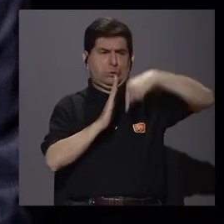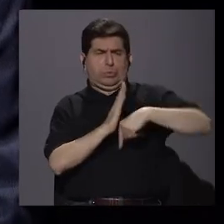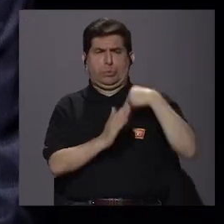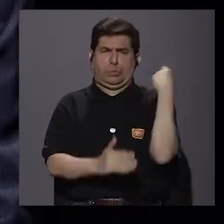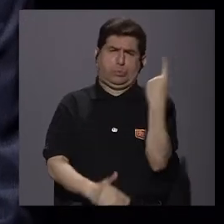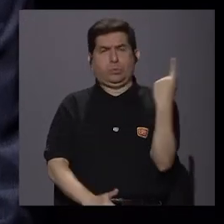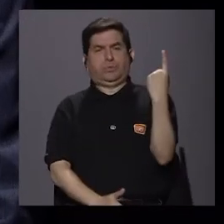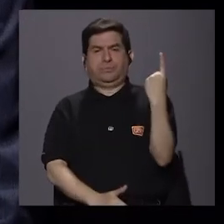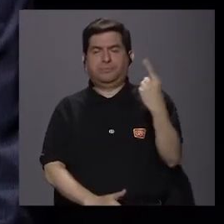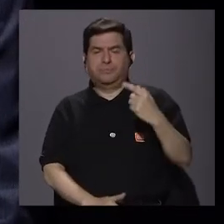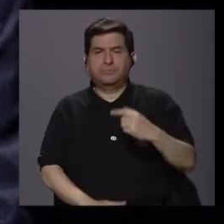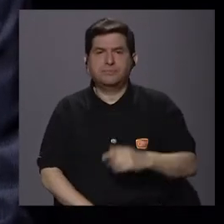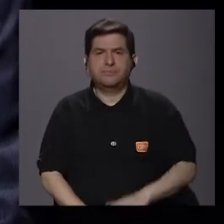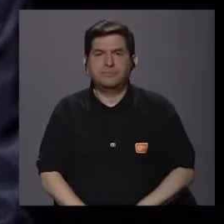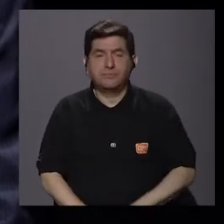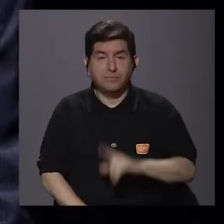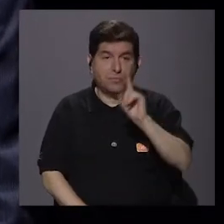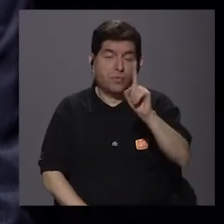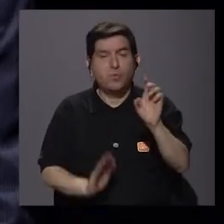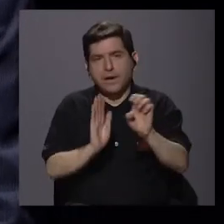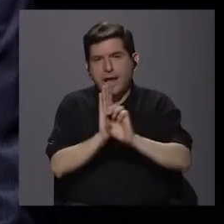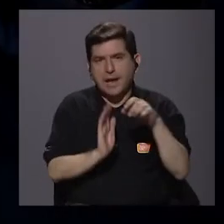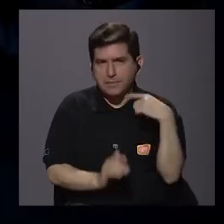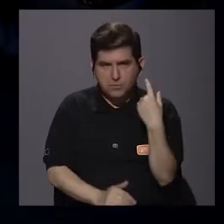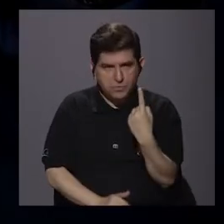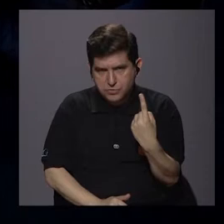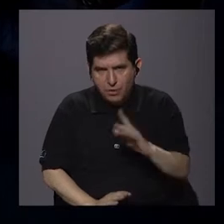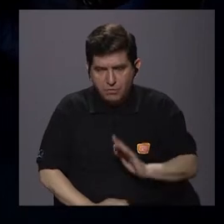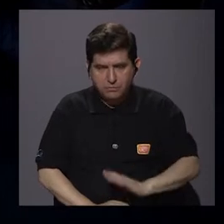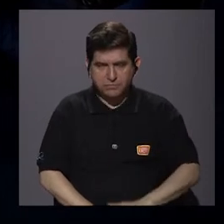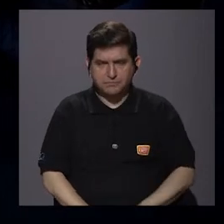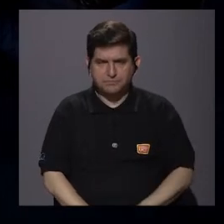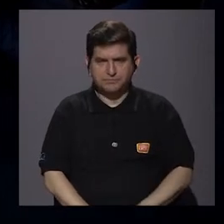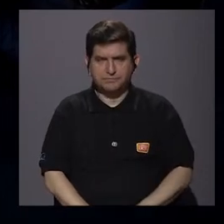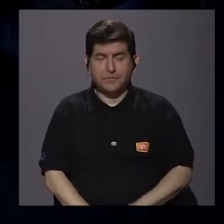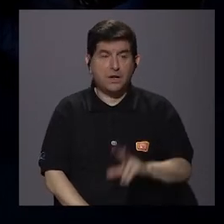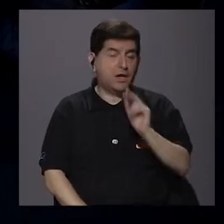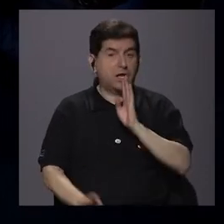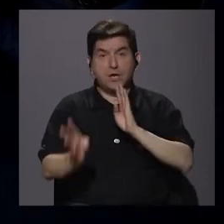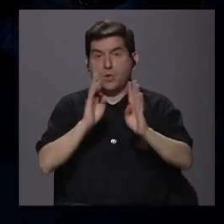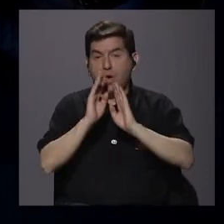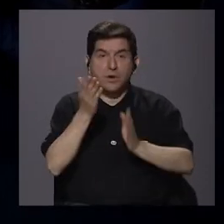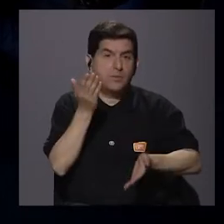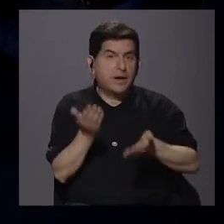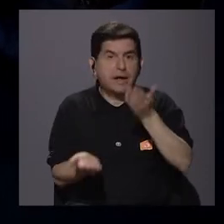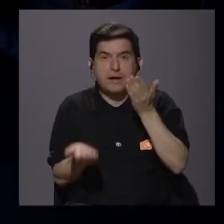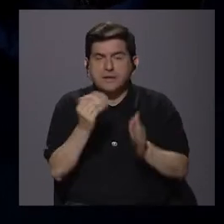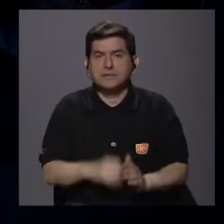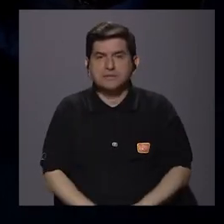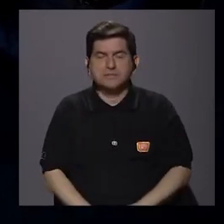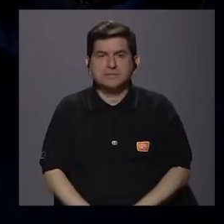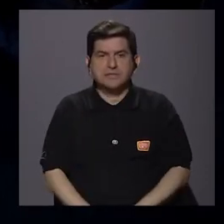siempre por citar un ejemplo esto por no hablar del